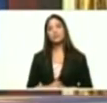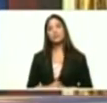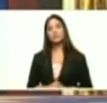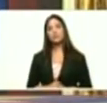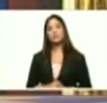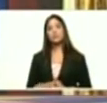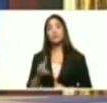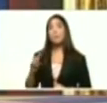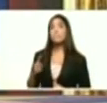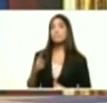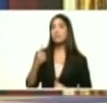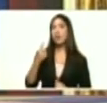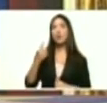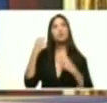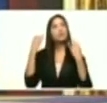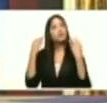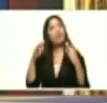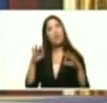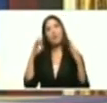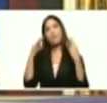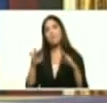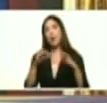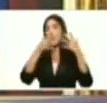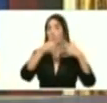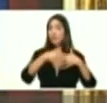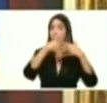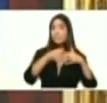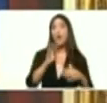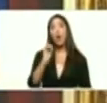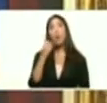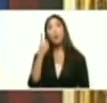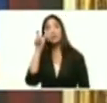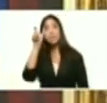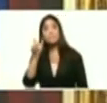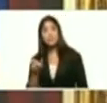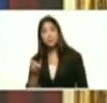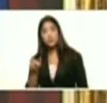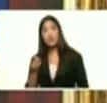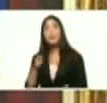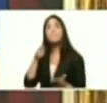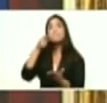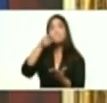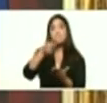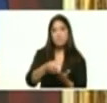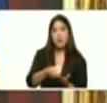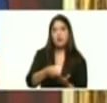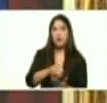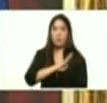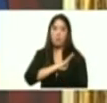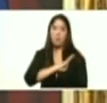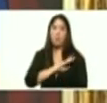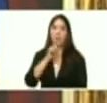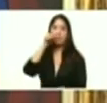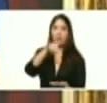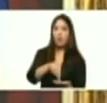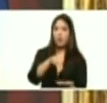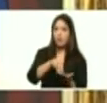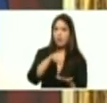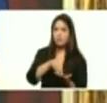primero, normal, que un país, una empresa, un ciudadano, refinancie, sus acreencias, sus deudas,